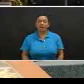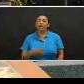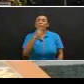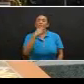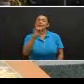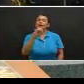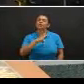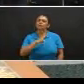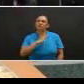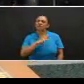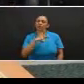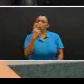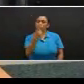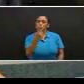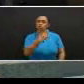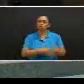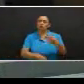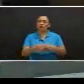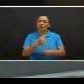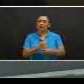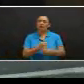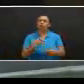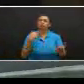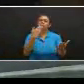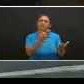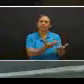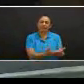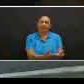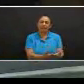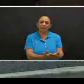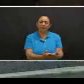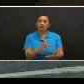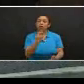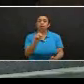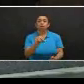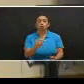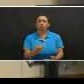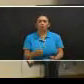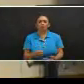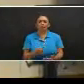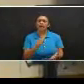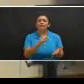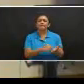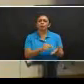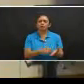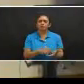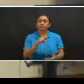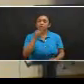Hermanos, que ya tengo 2 años de estar llegando a tal departamento y no me ponen. Tú sigue.